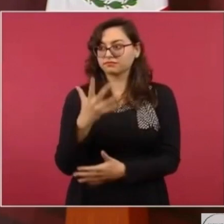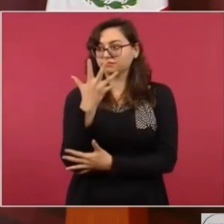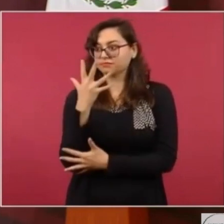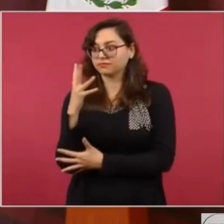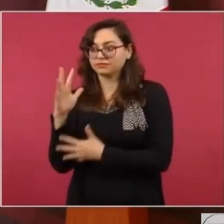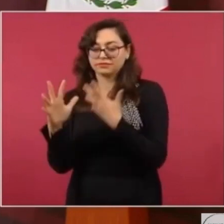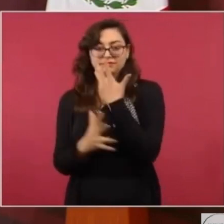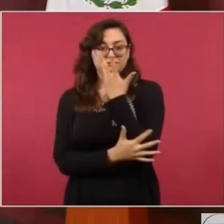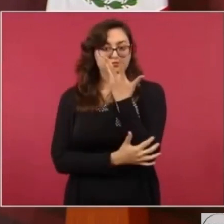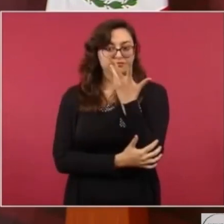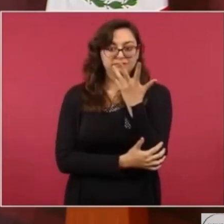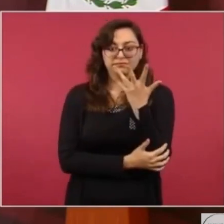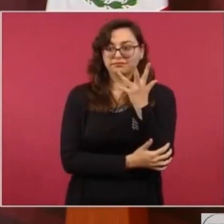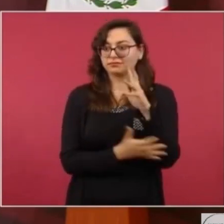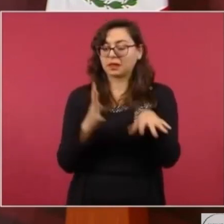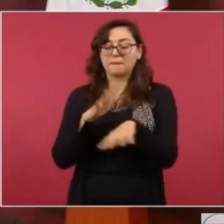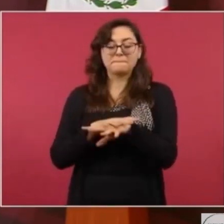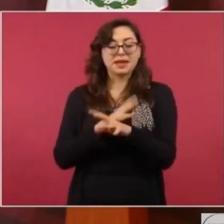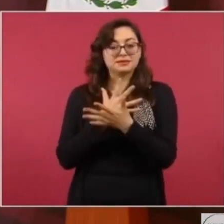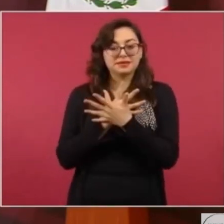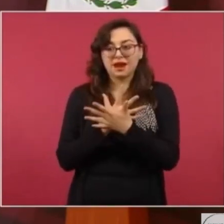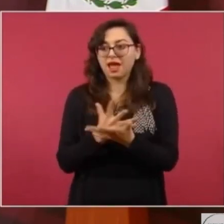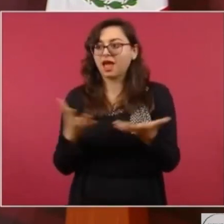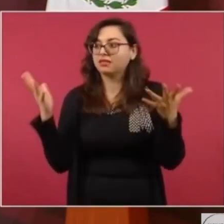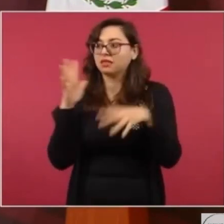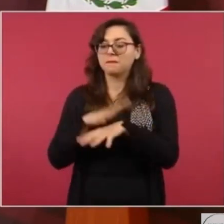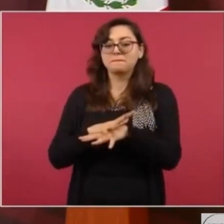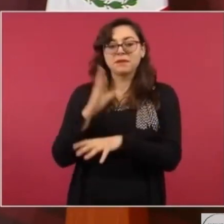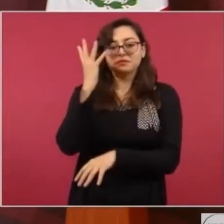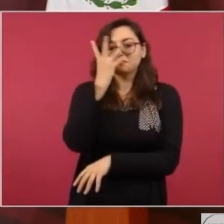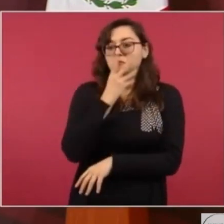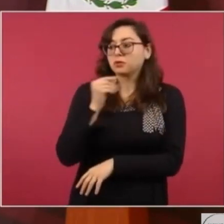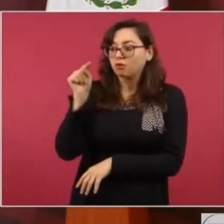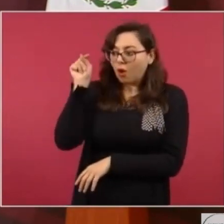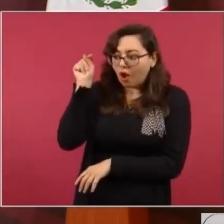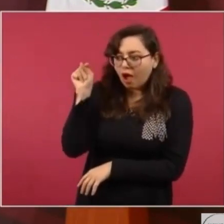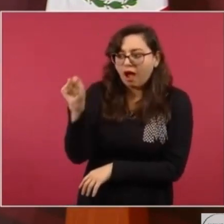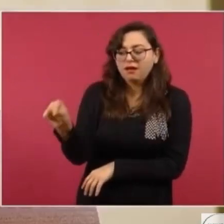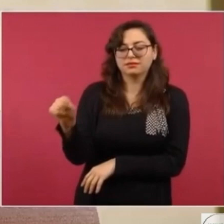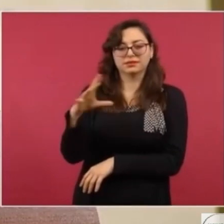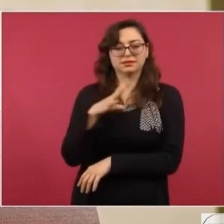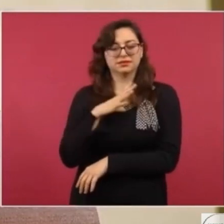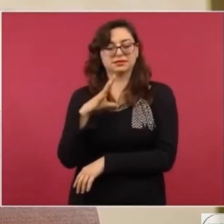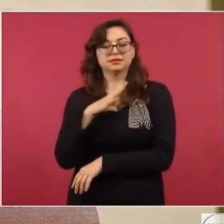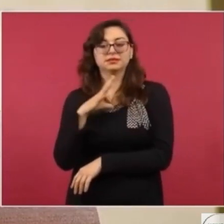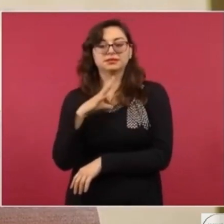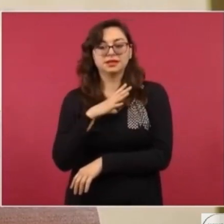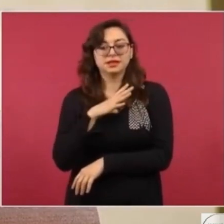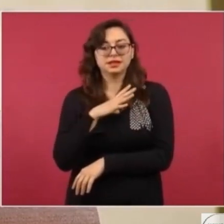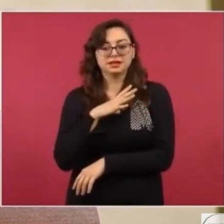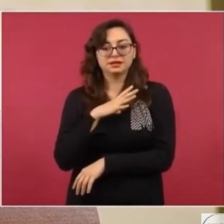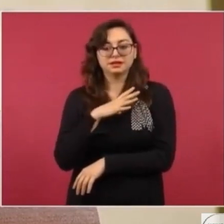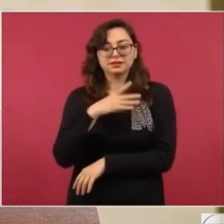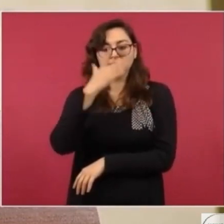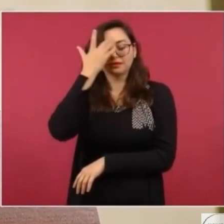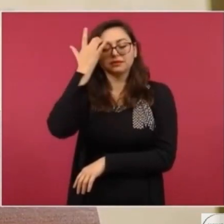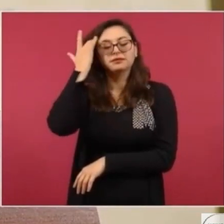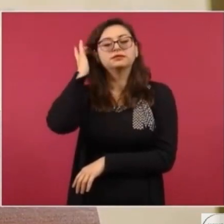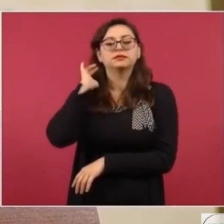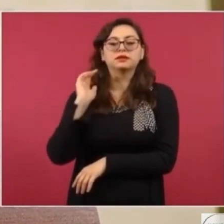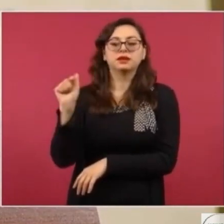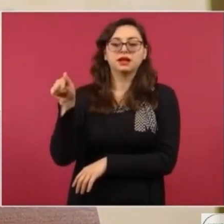naturales más importantes. Aquí tenemos, y ya vamos a configurar